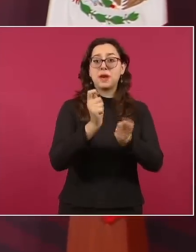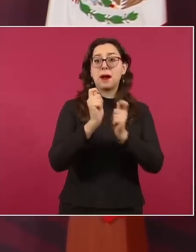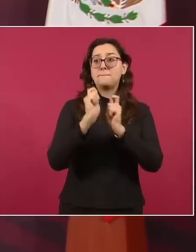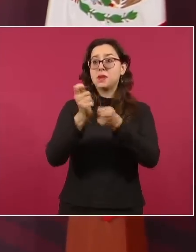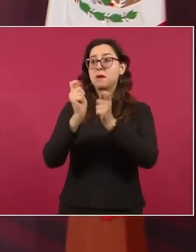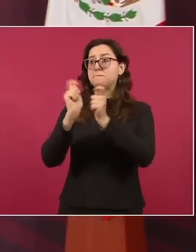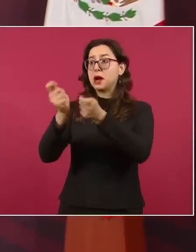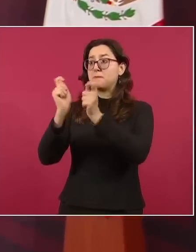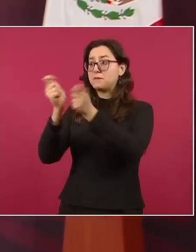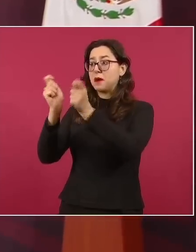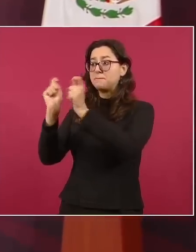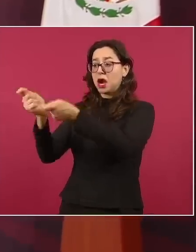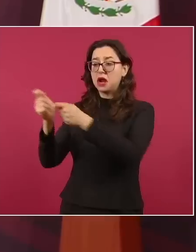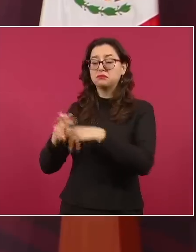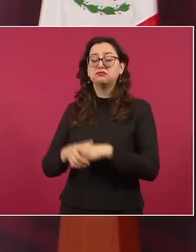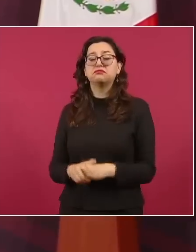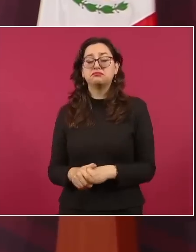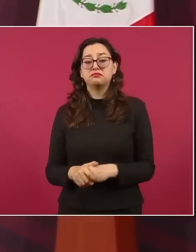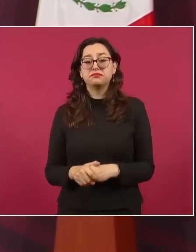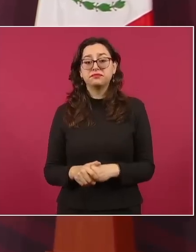todo extranjeras,